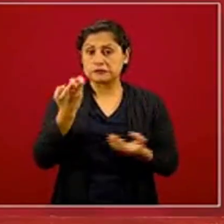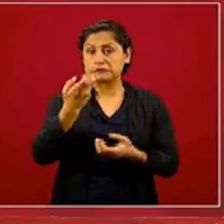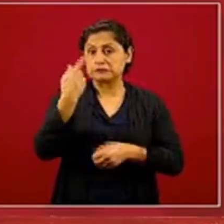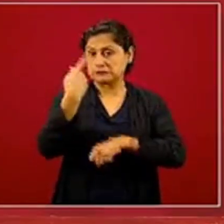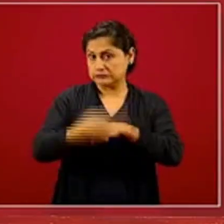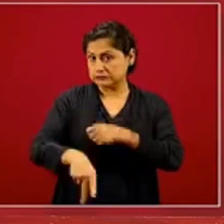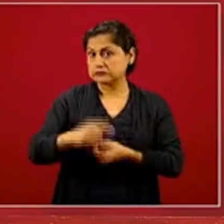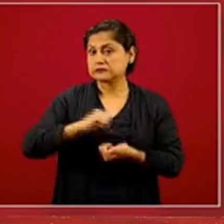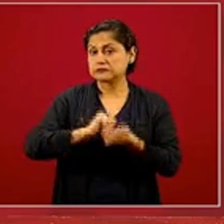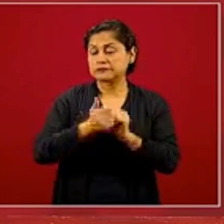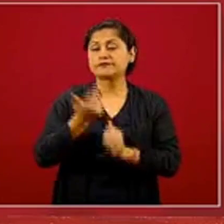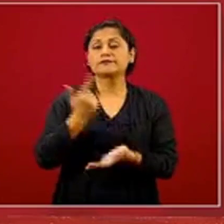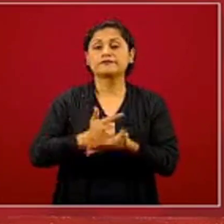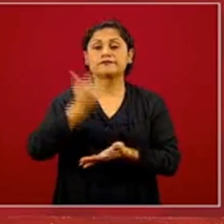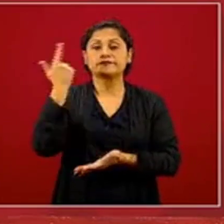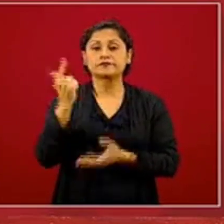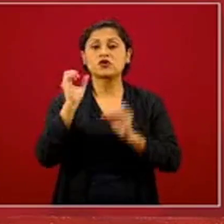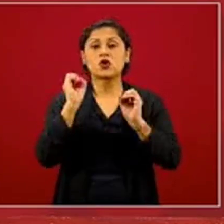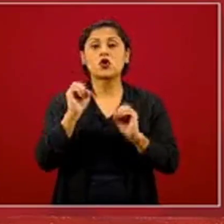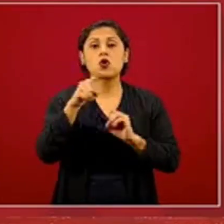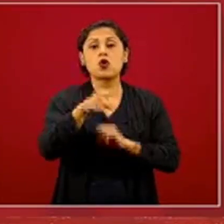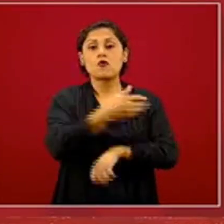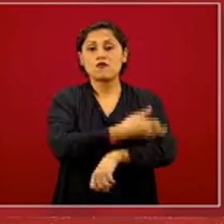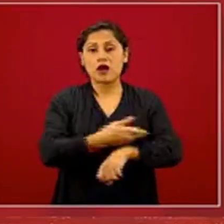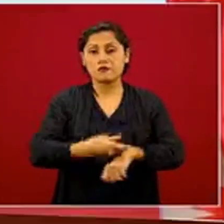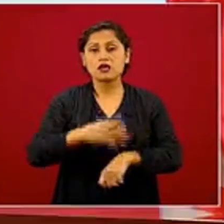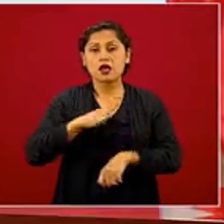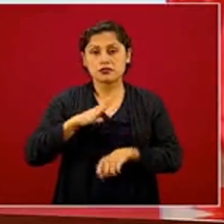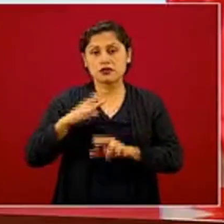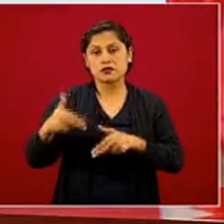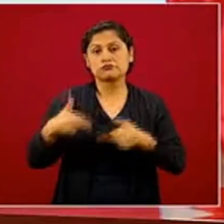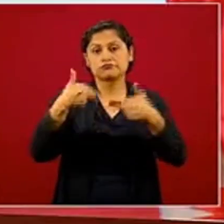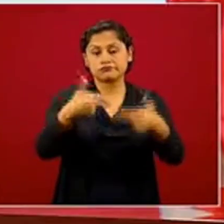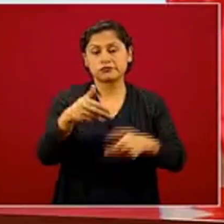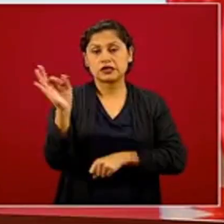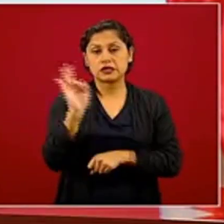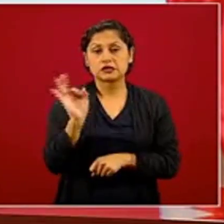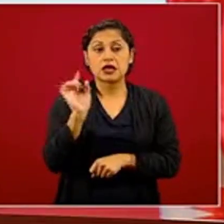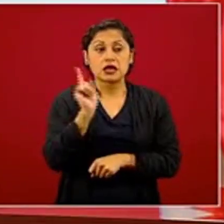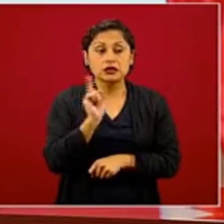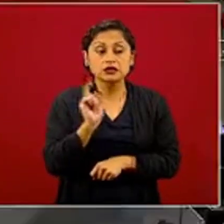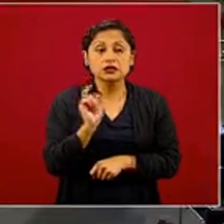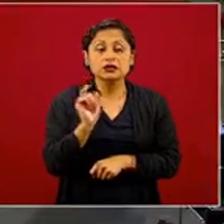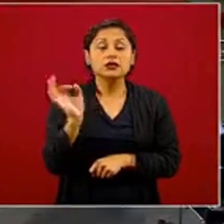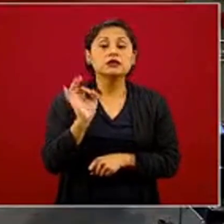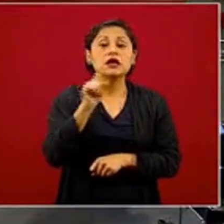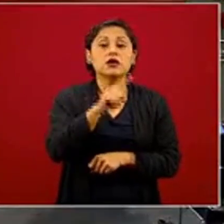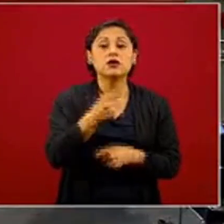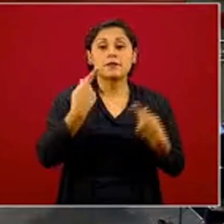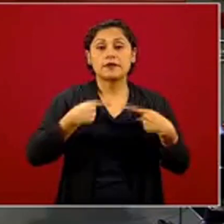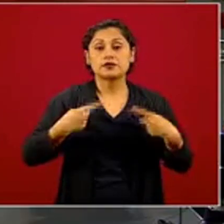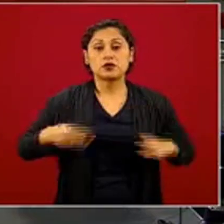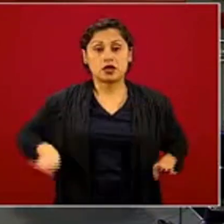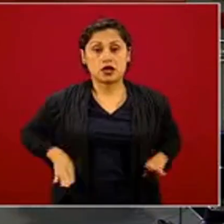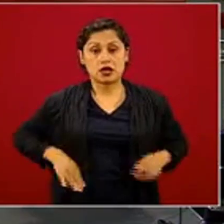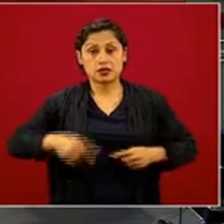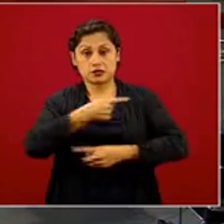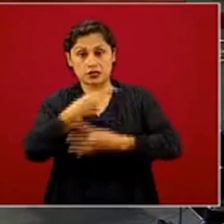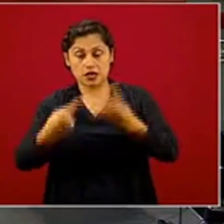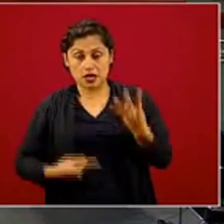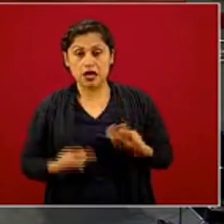familiar consanguíneo con diabetes e hipertensión, no se espere que vaya a atención médica. ¿Qué se festeja